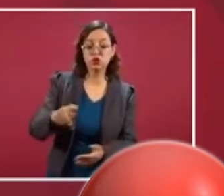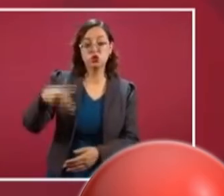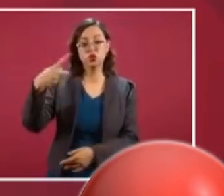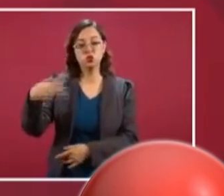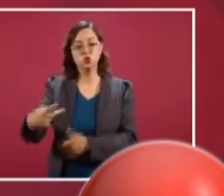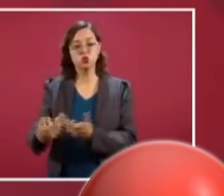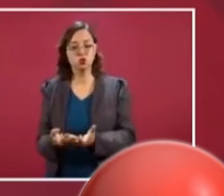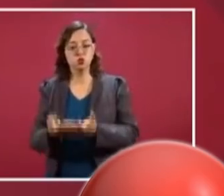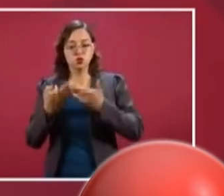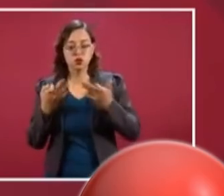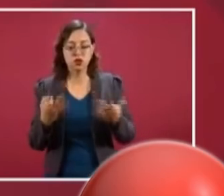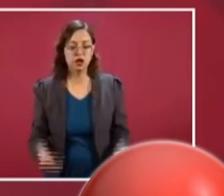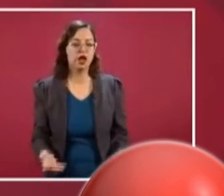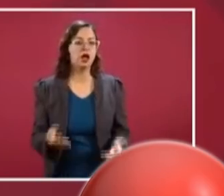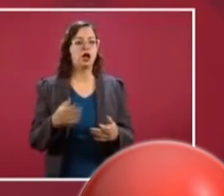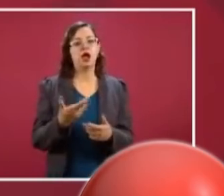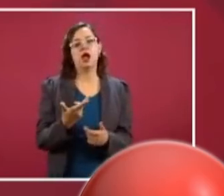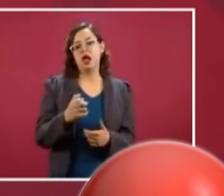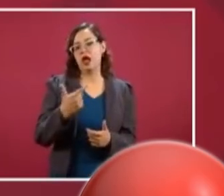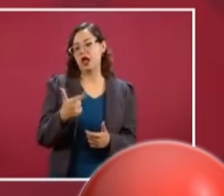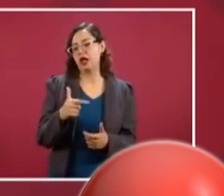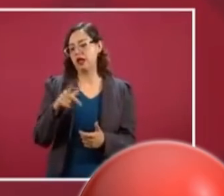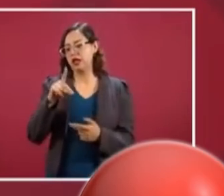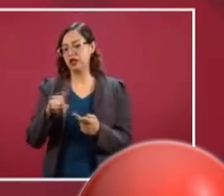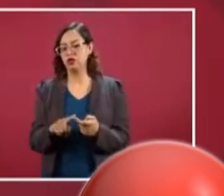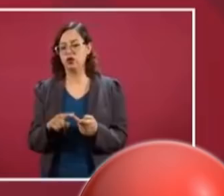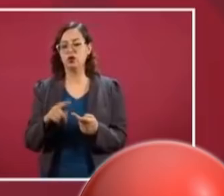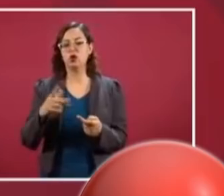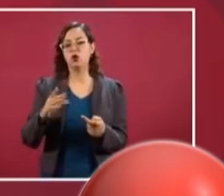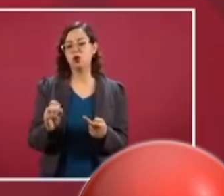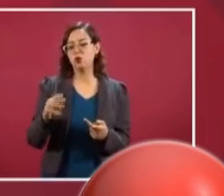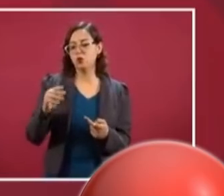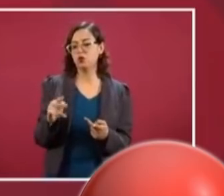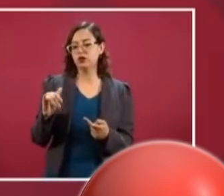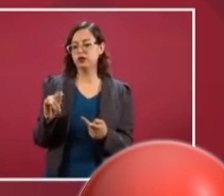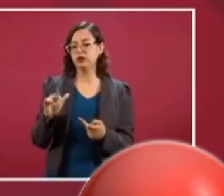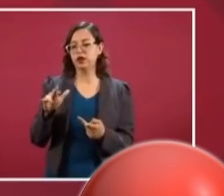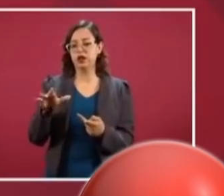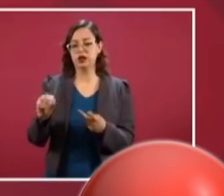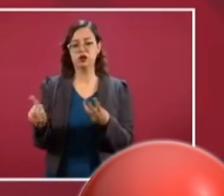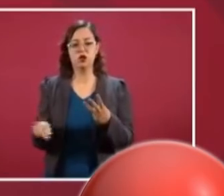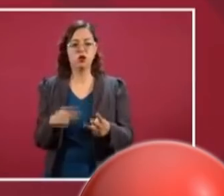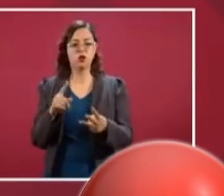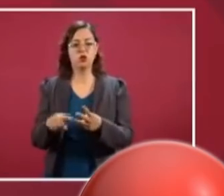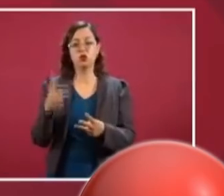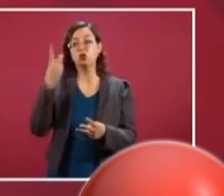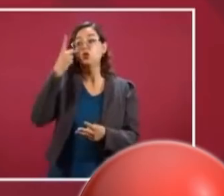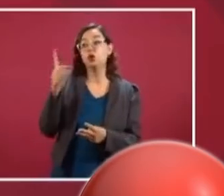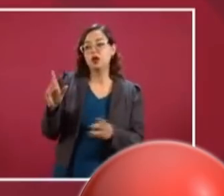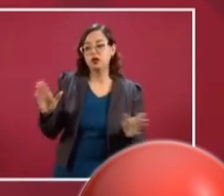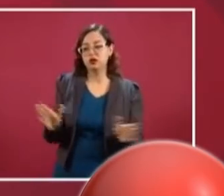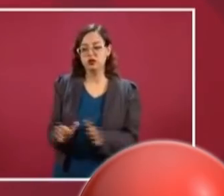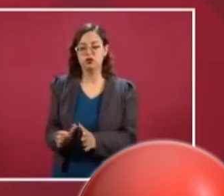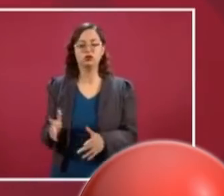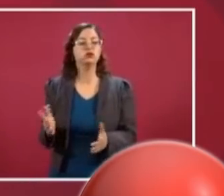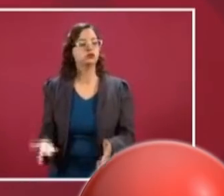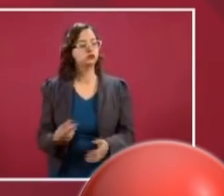sean ejidatarios, comuneros o pequeños propietarios. Todo esto